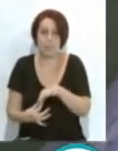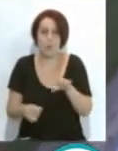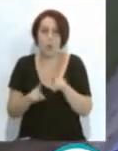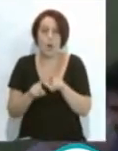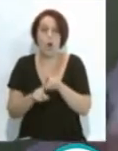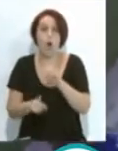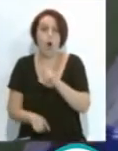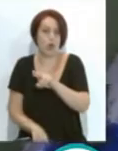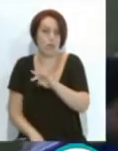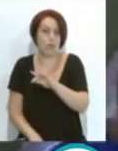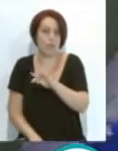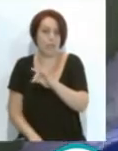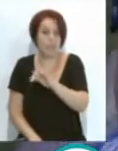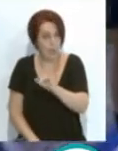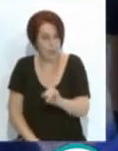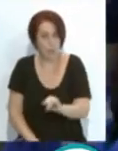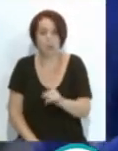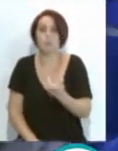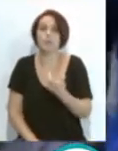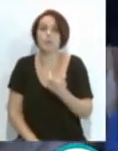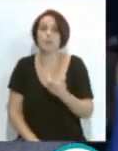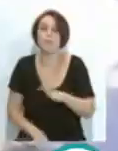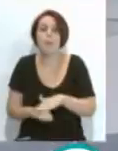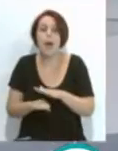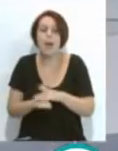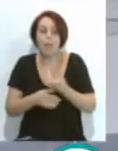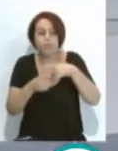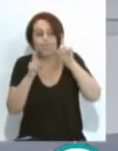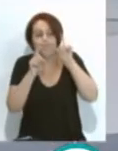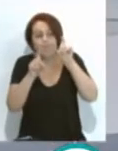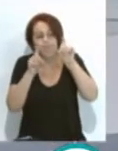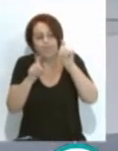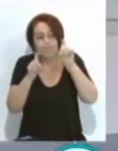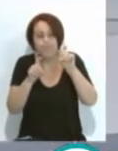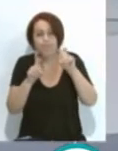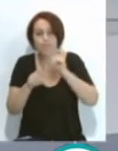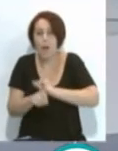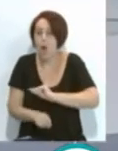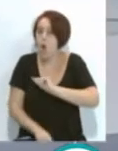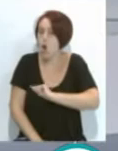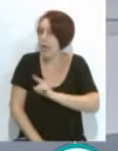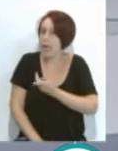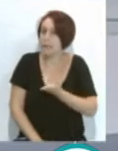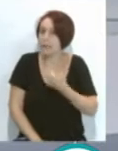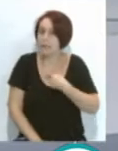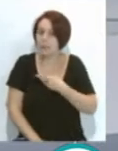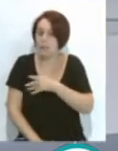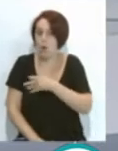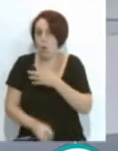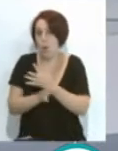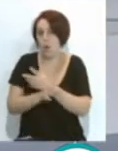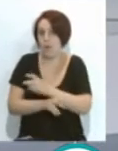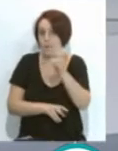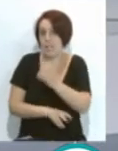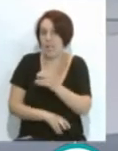Ortiz, para estar inculcando esos valores que han hecho desde que han llegado jugadores como